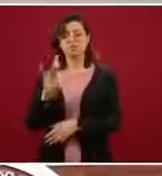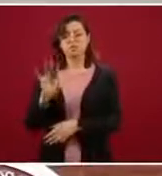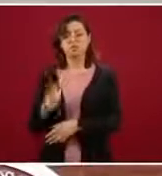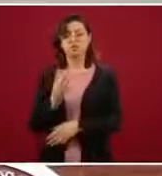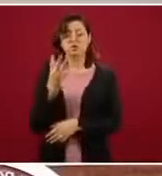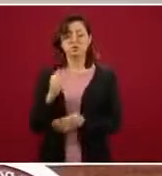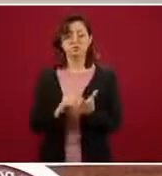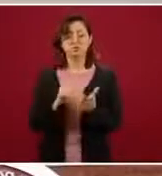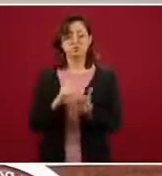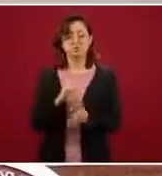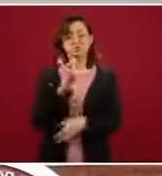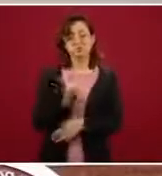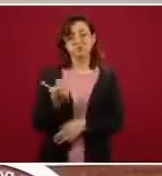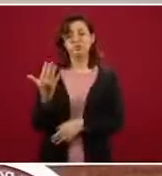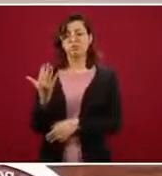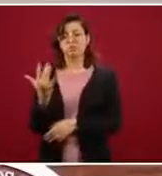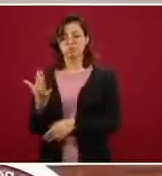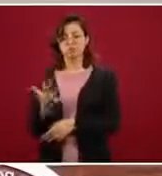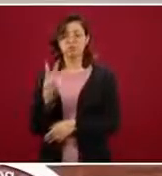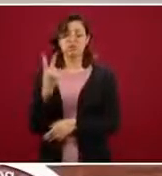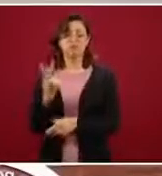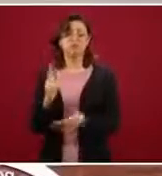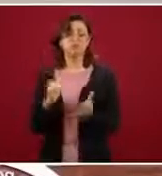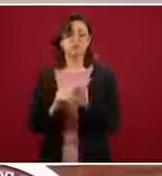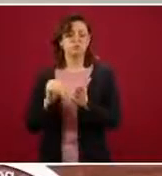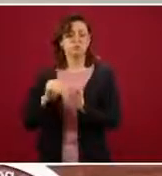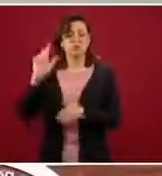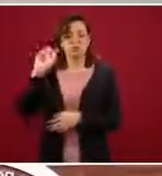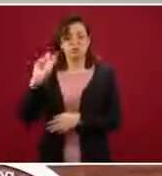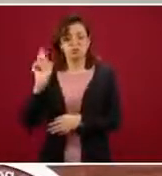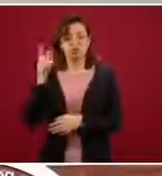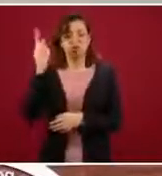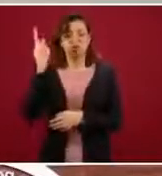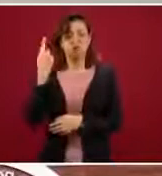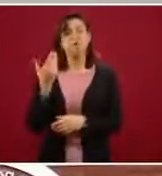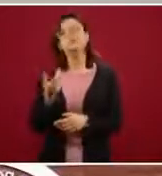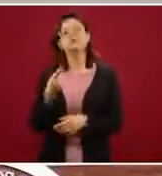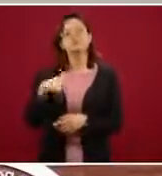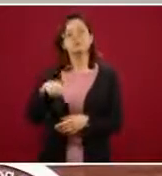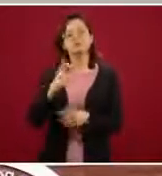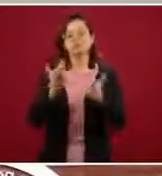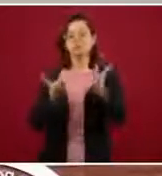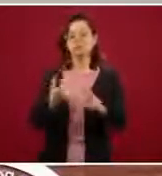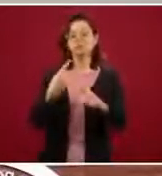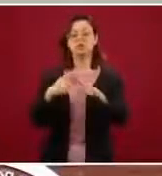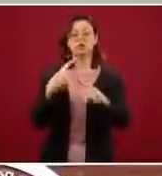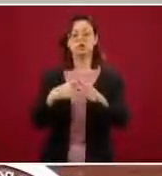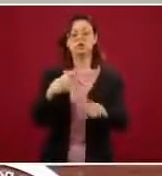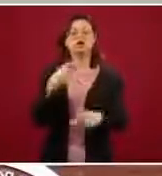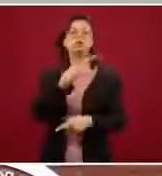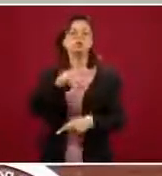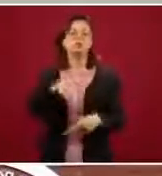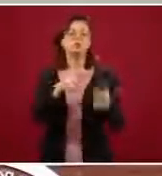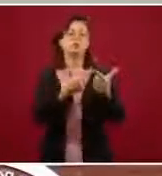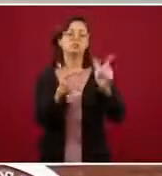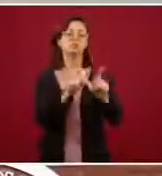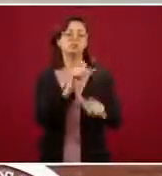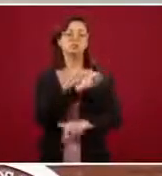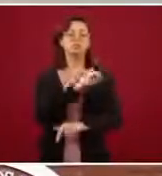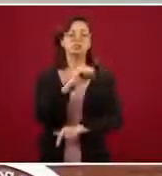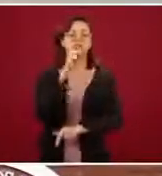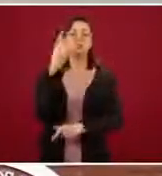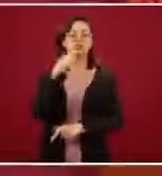y 52 millones de dólares, dinero que antes era utilizado por grupos delincuenciales y que en este momento, a partir de